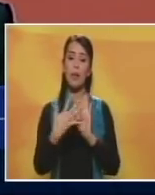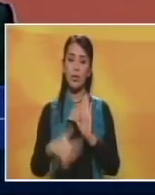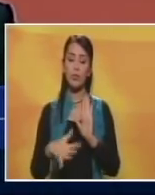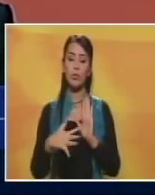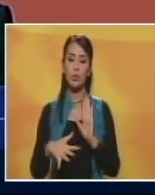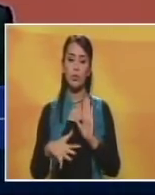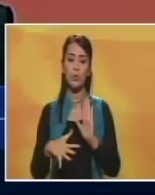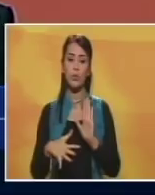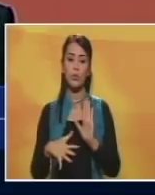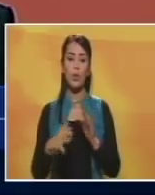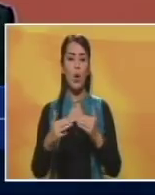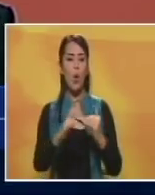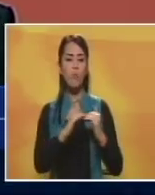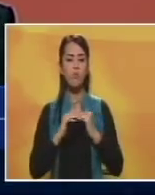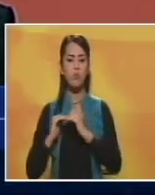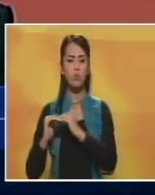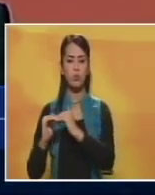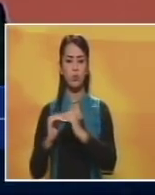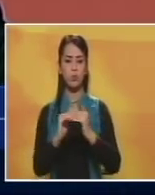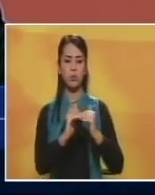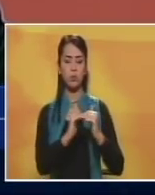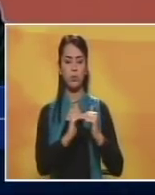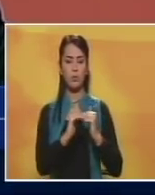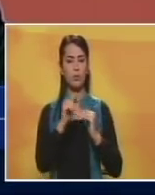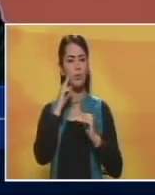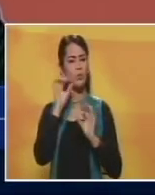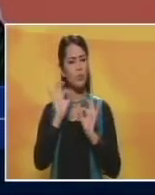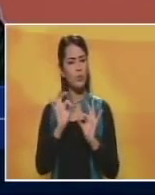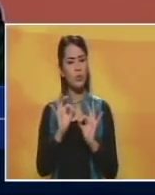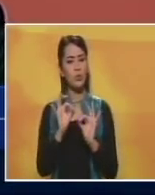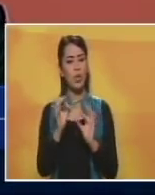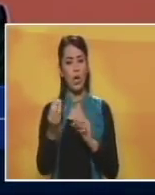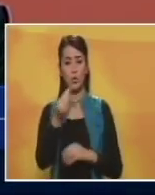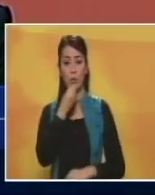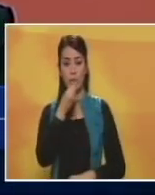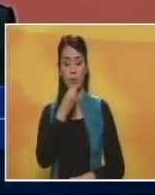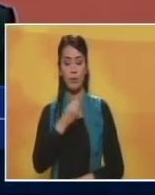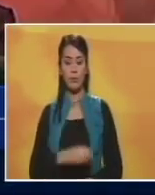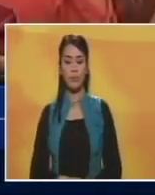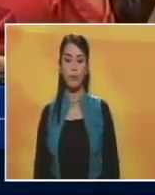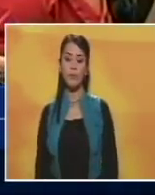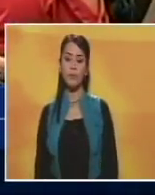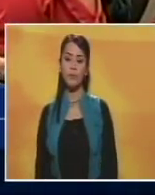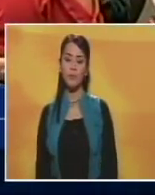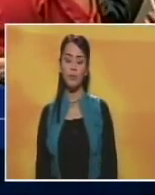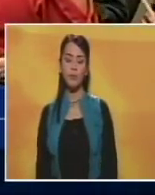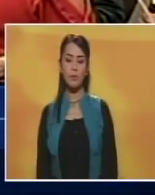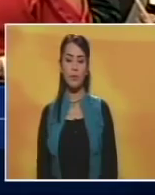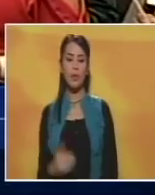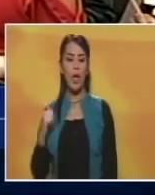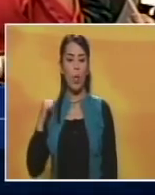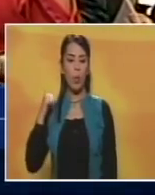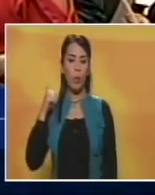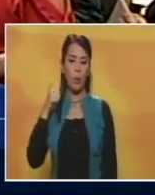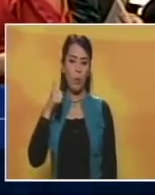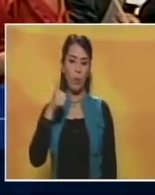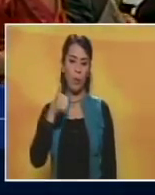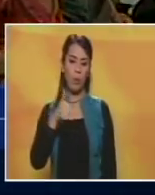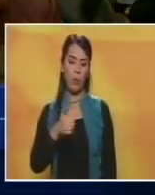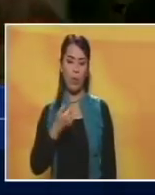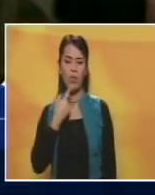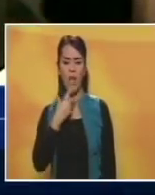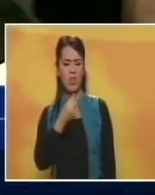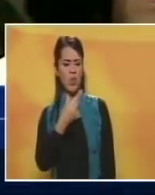justo a sus alimentos, que por mucho tiempo fueron negados por la guerra